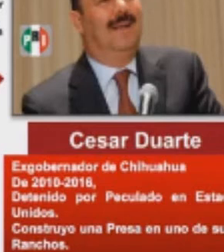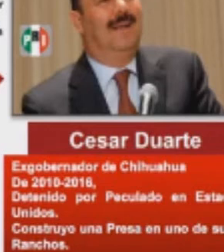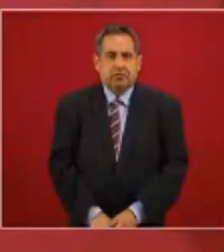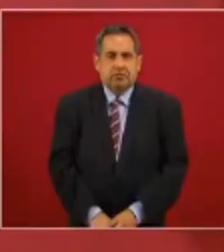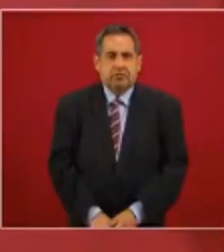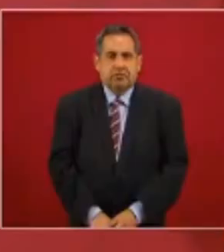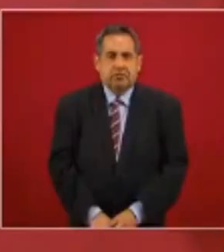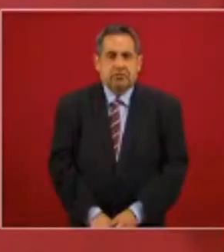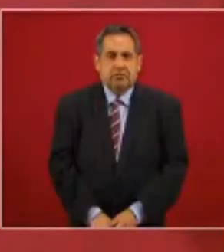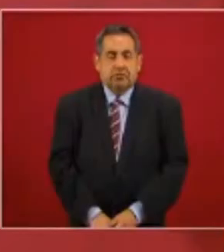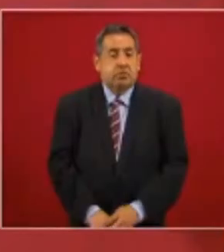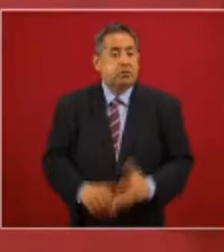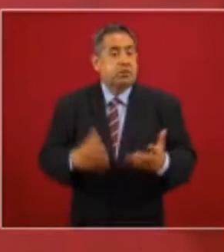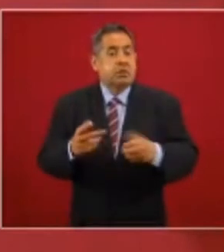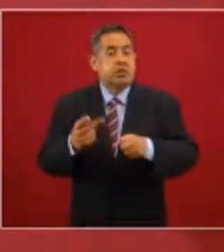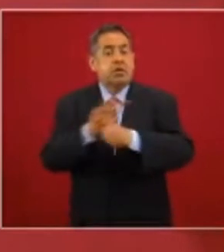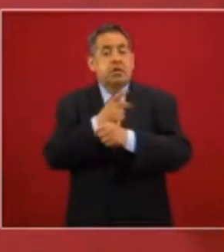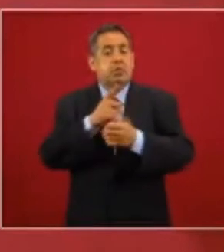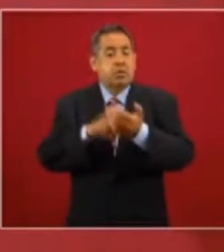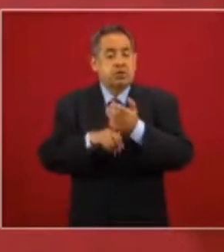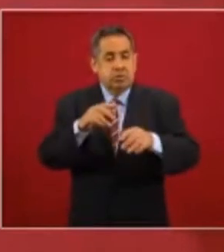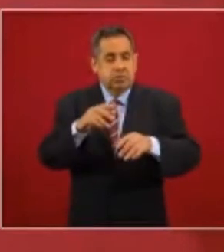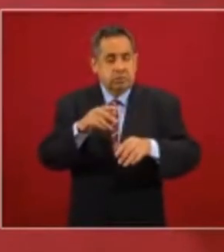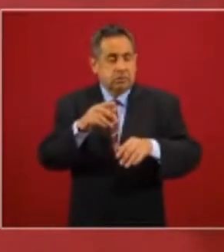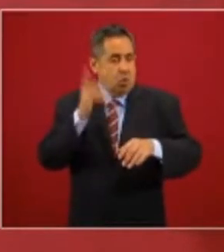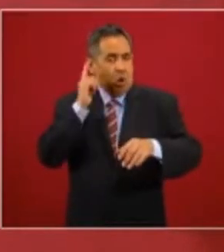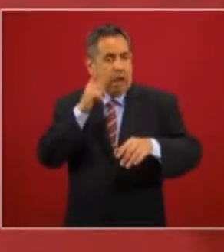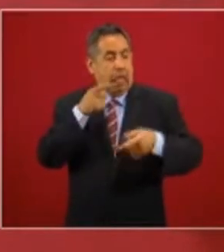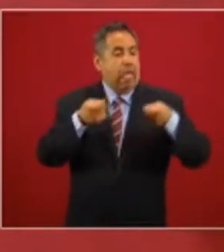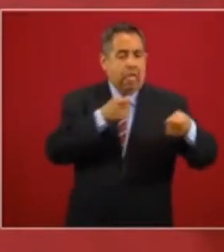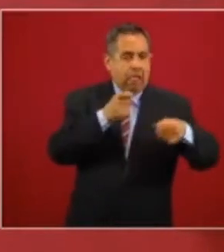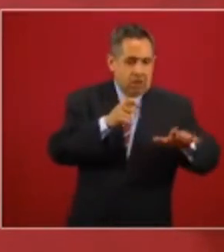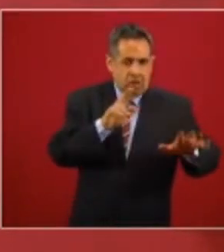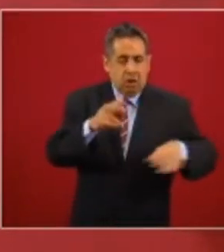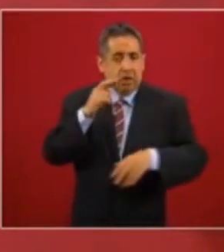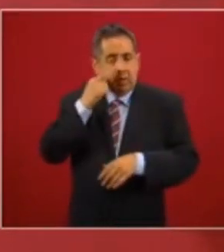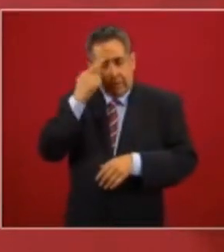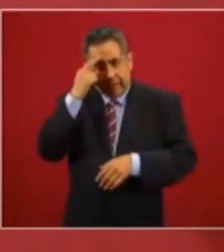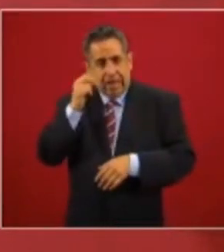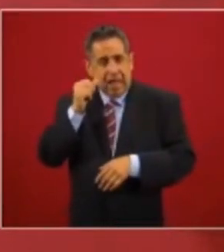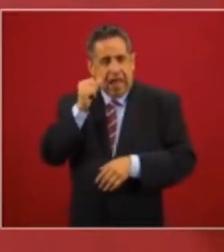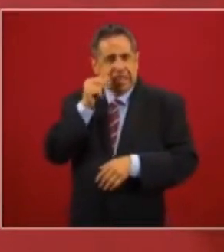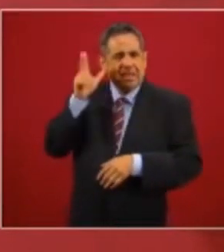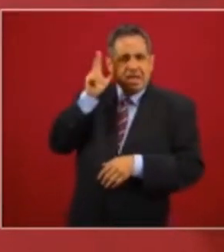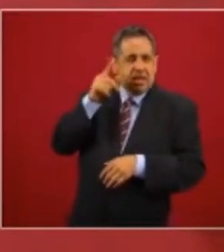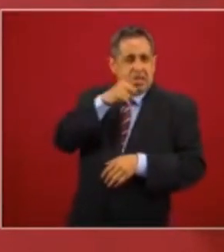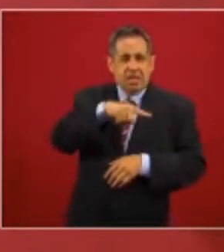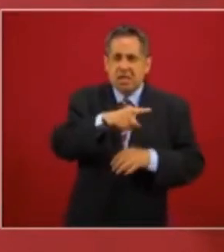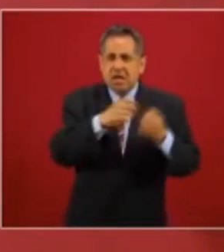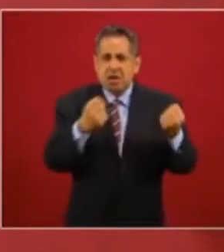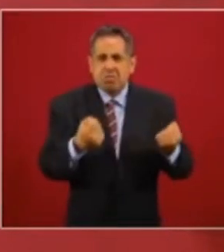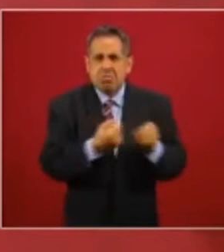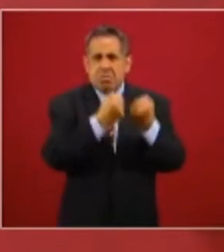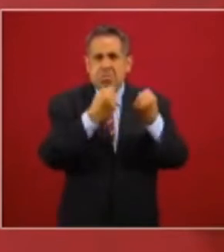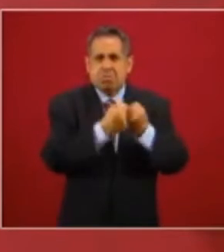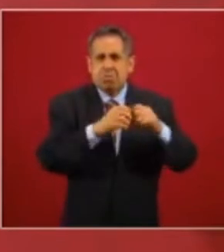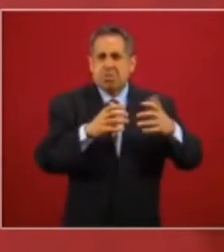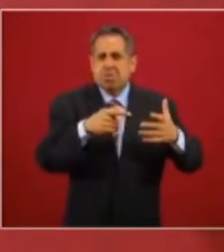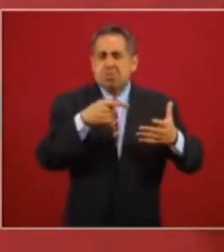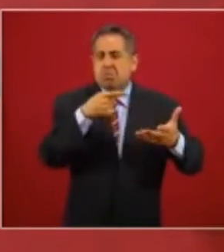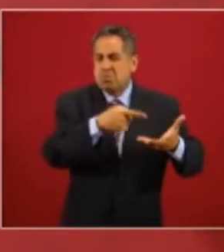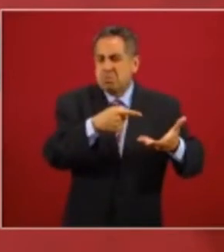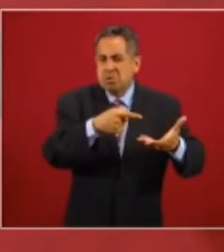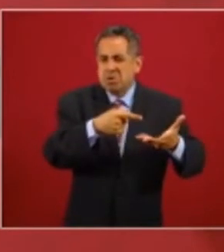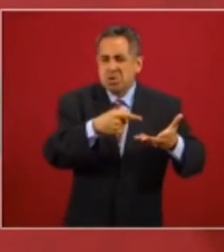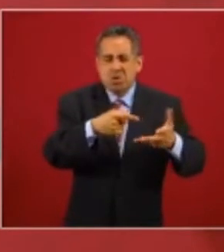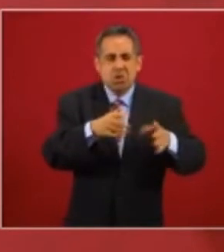porque lo que sucedió antier, el día del enfrentamiento y la